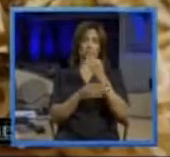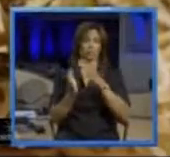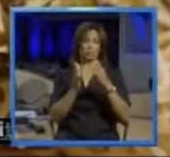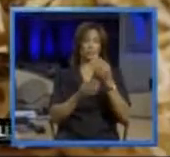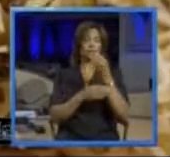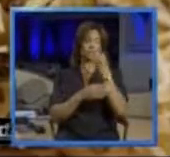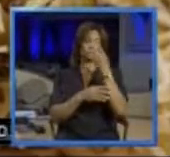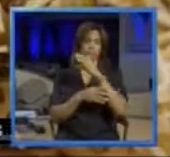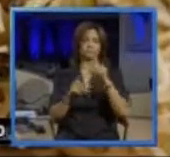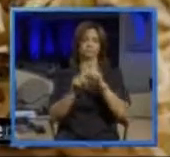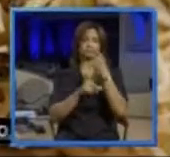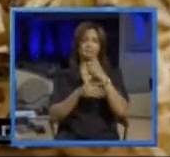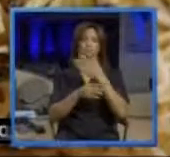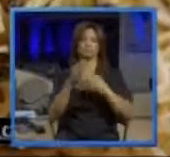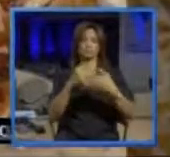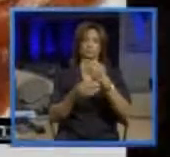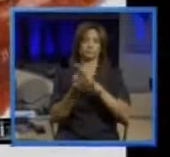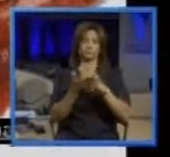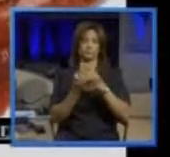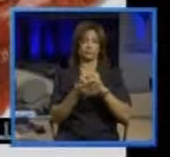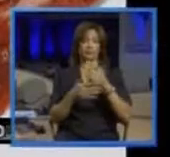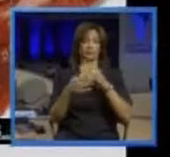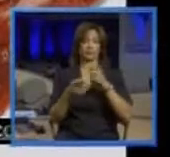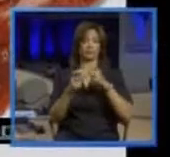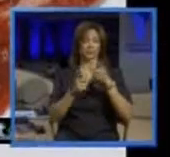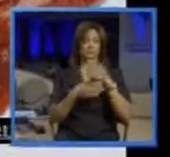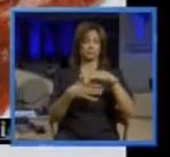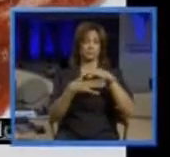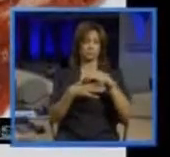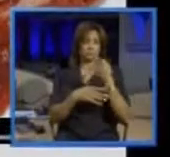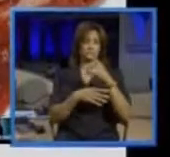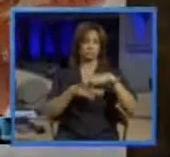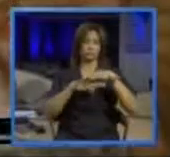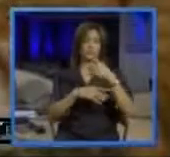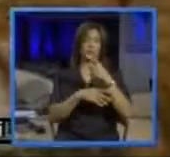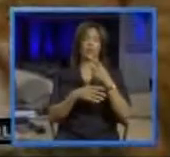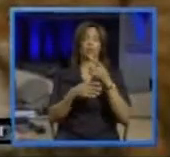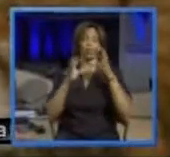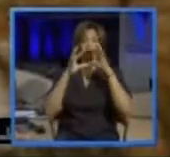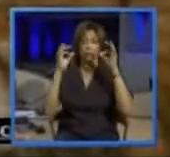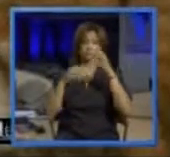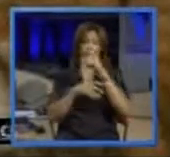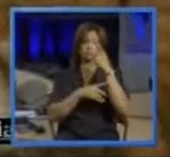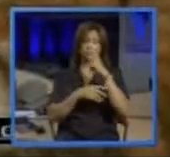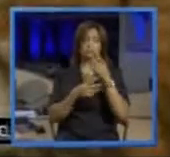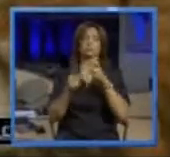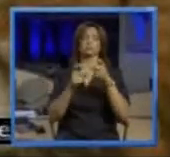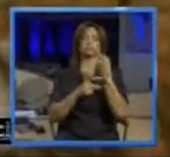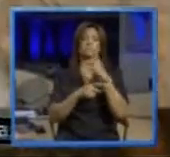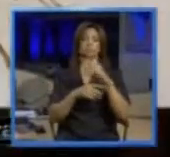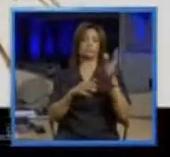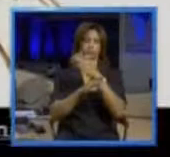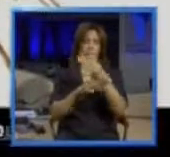la comida También lávese bien las manos después de manipular carne cruda tierra arena o gatos y controle